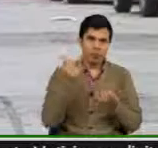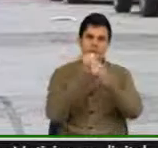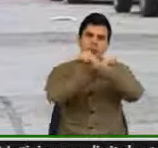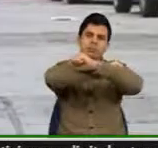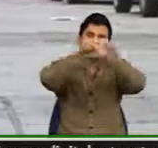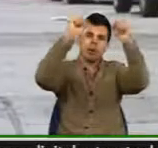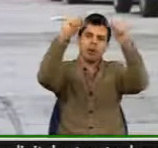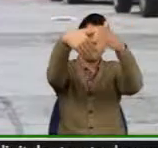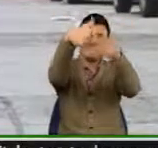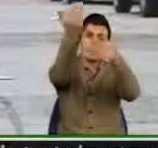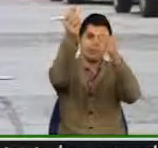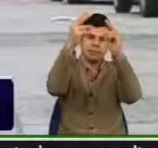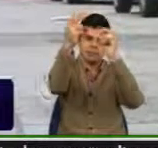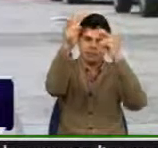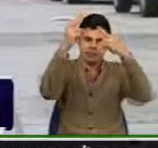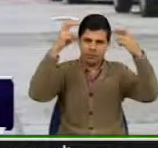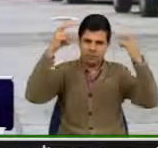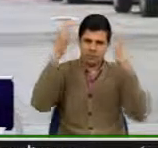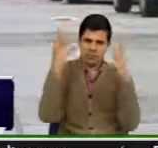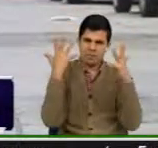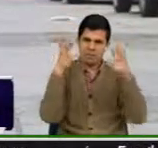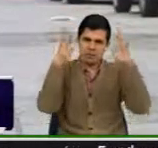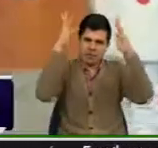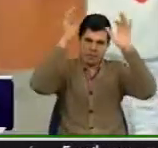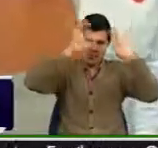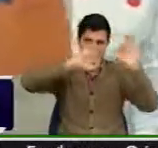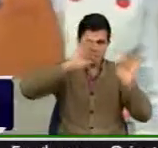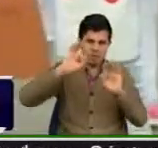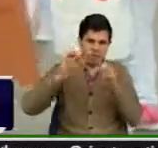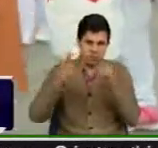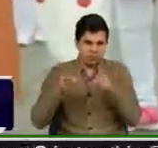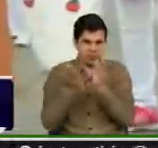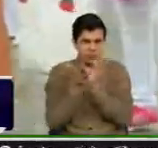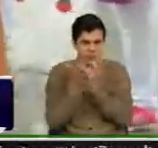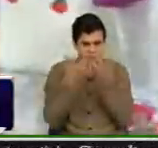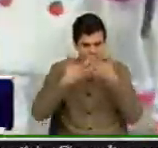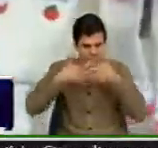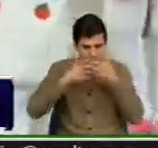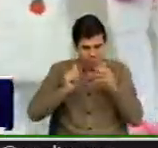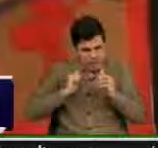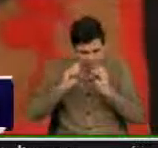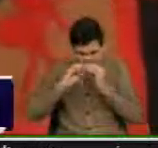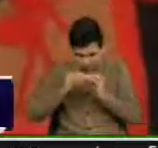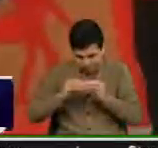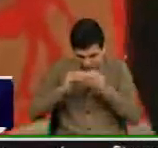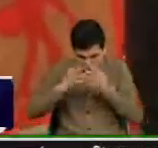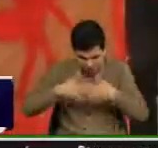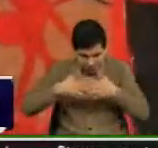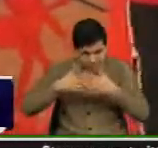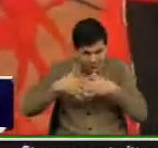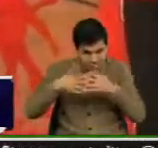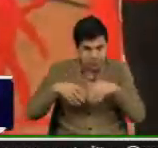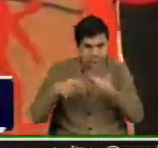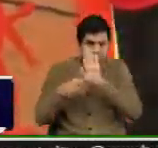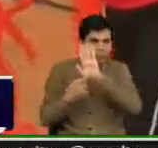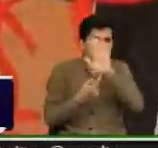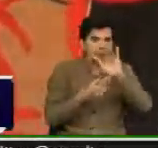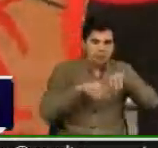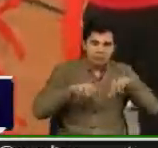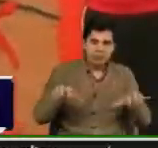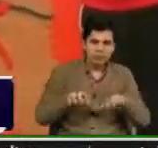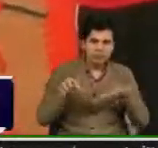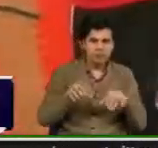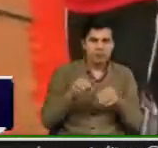de la 10ª versión de la Feria Microempresarial Estudiantil, un evento que durante 10 años ininterrumpidos se ha venido realizando en el